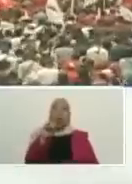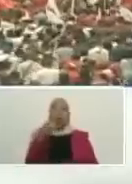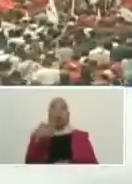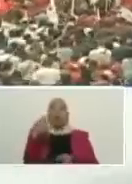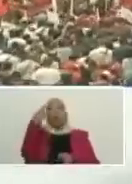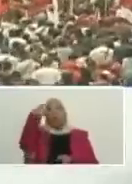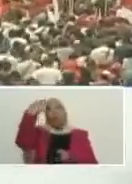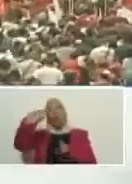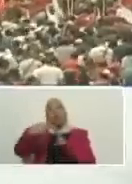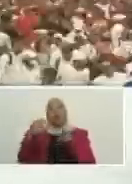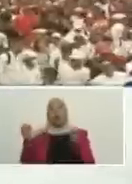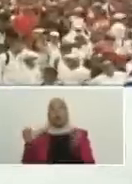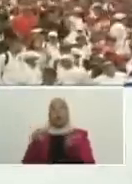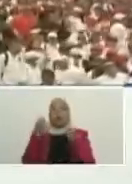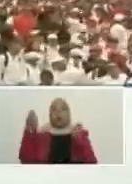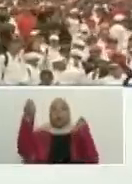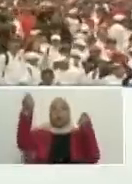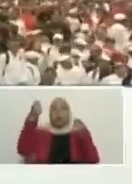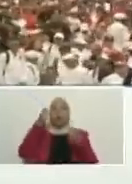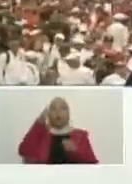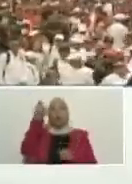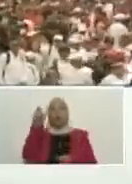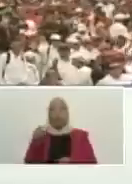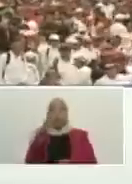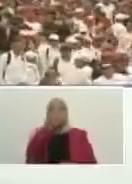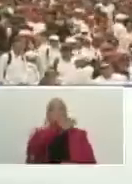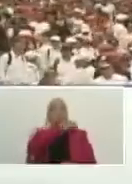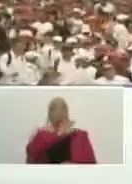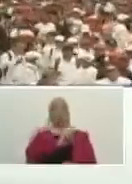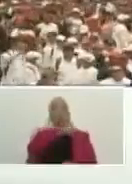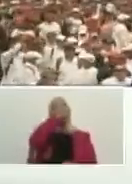Honor y gloria a la memoria del coronel Hugo Trejo.